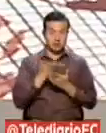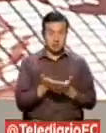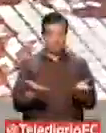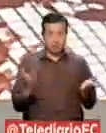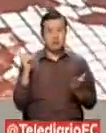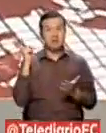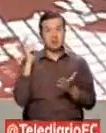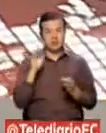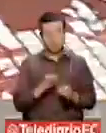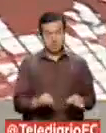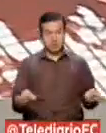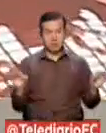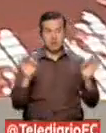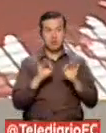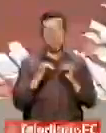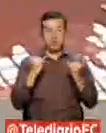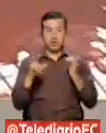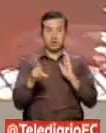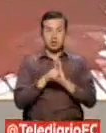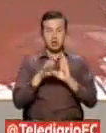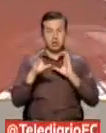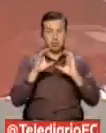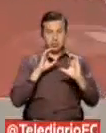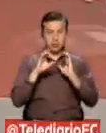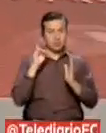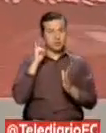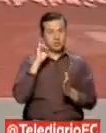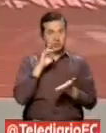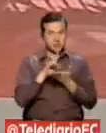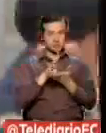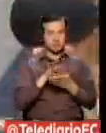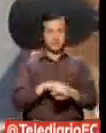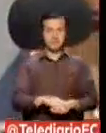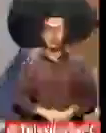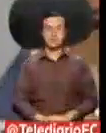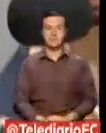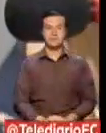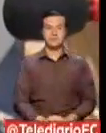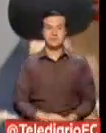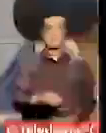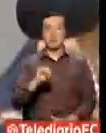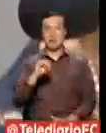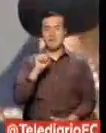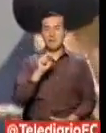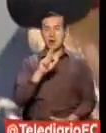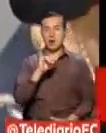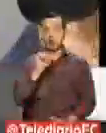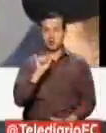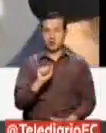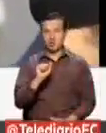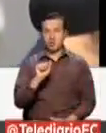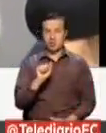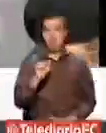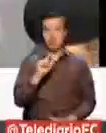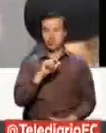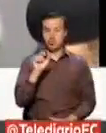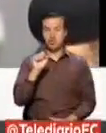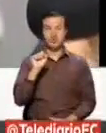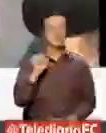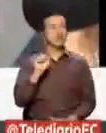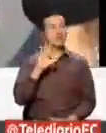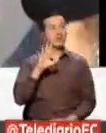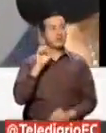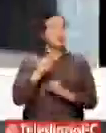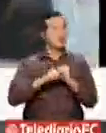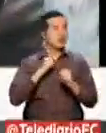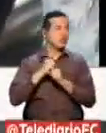en la necesidad de derogar la actual ley de comunicación. Mario Vargas Llosa visita nuevamente Ecuador después de